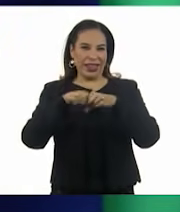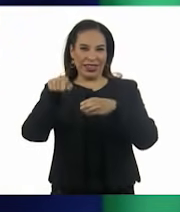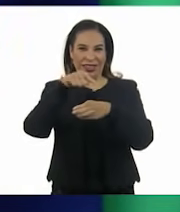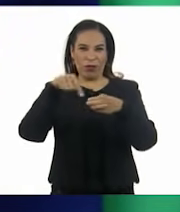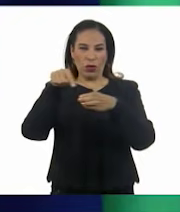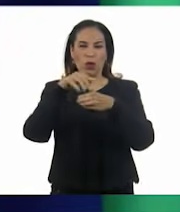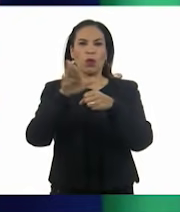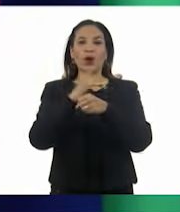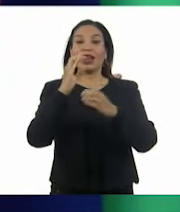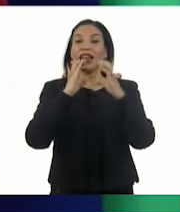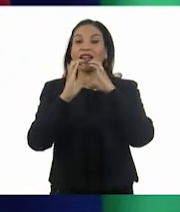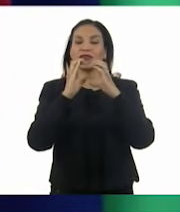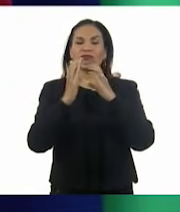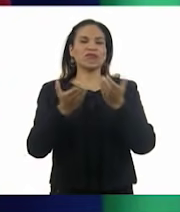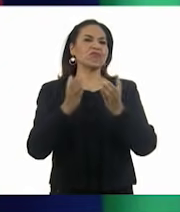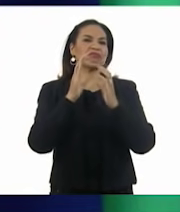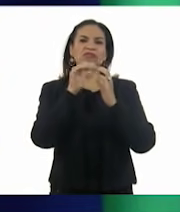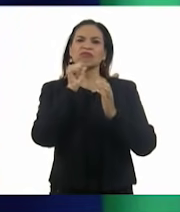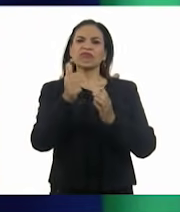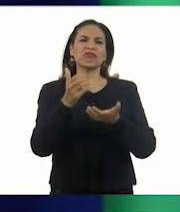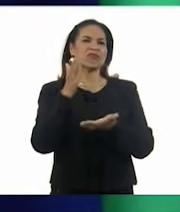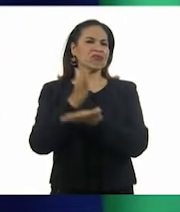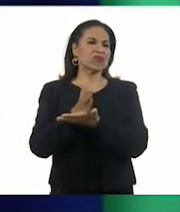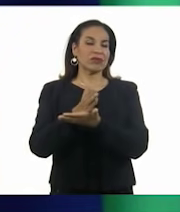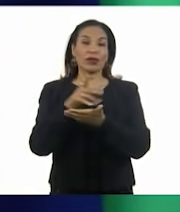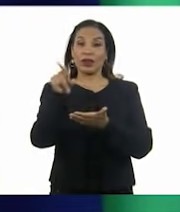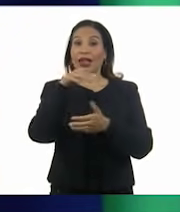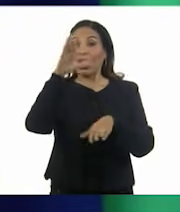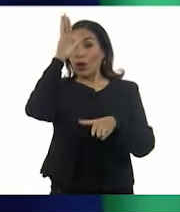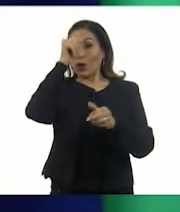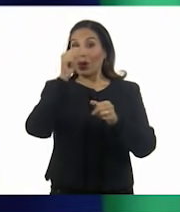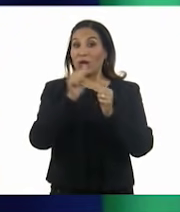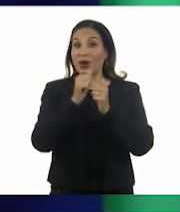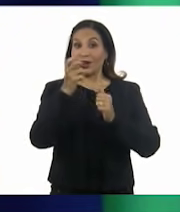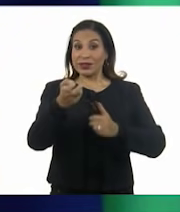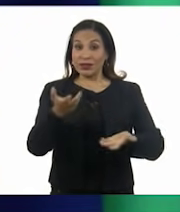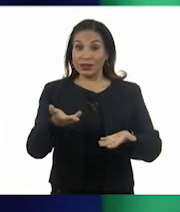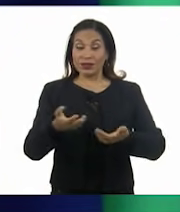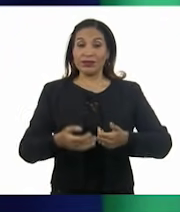se trata porque la comunicación no es muy buena. ¿Están de acuerdo con nosotros?